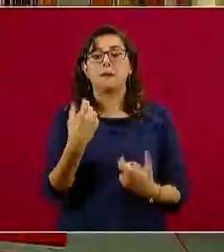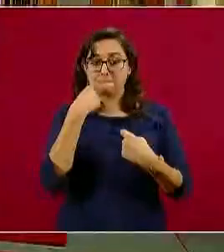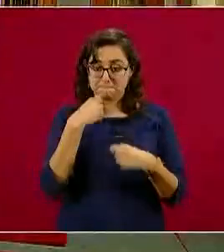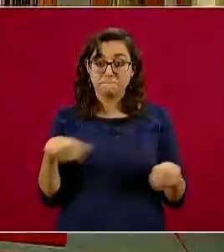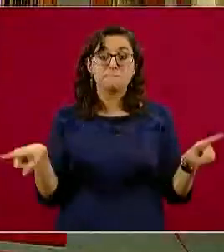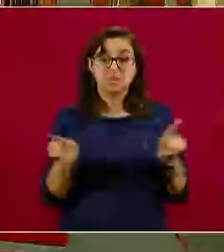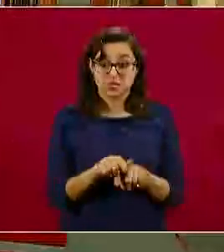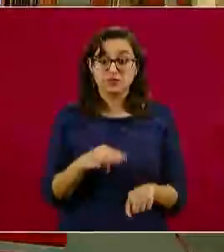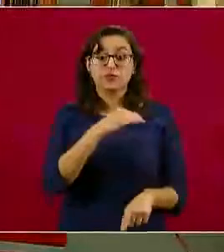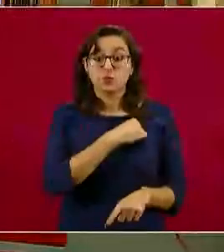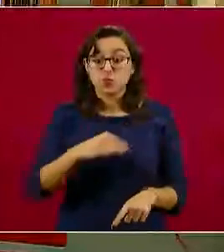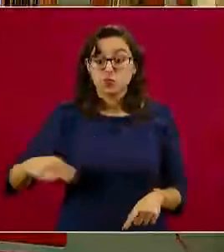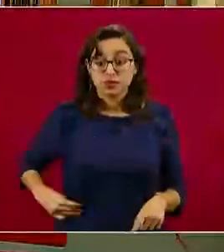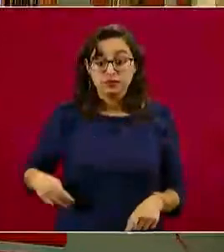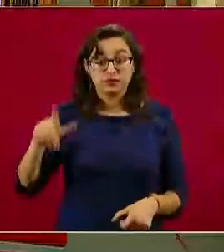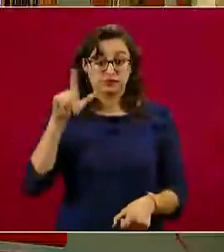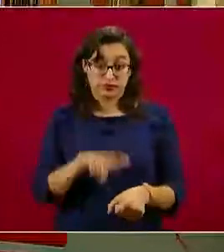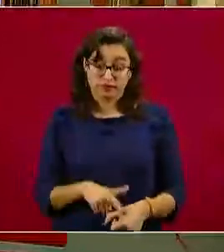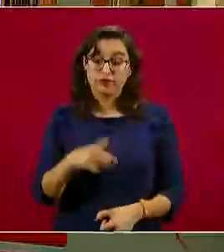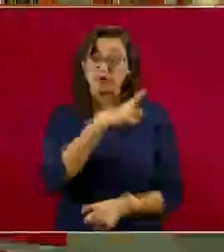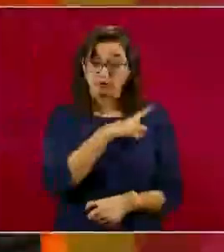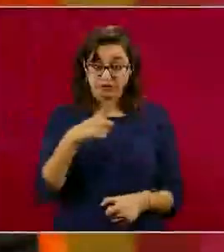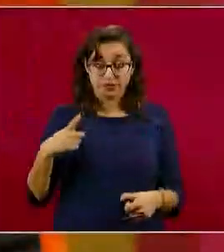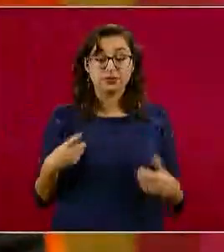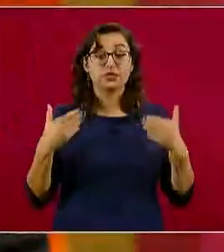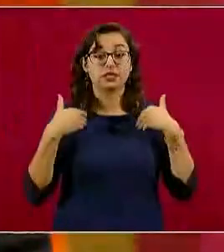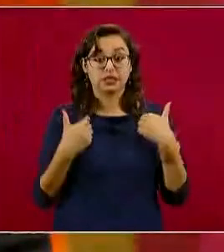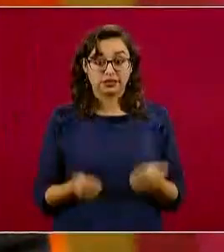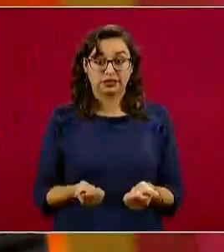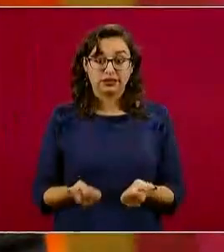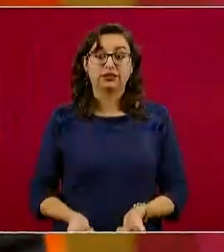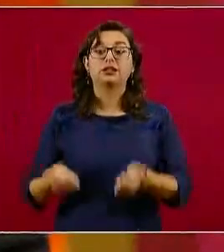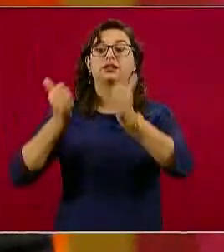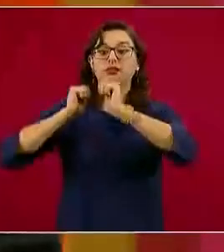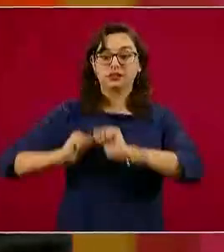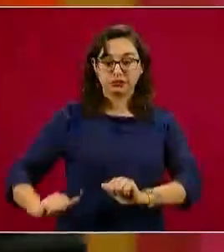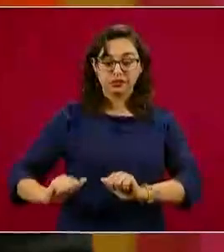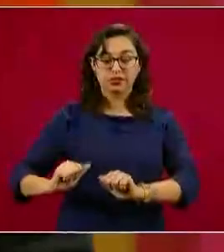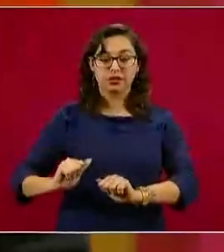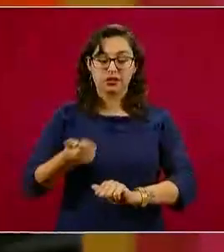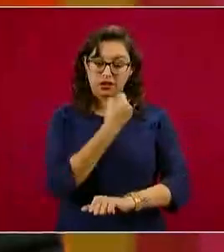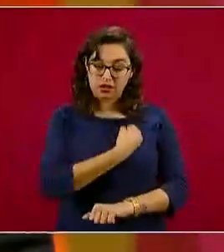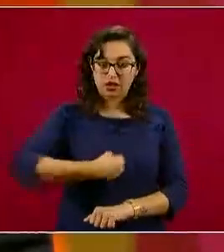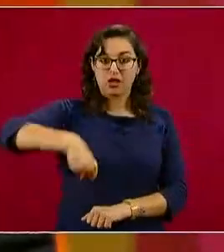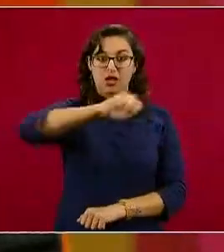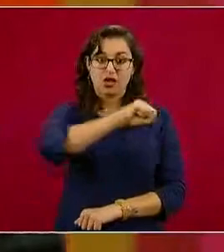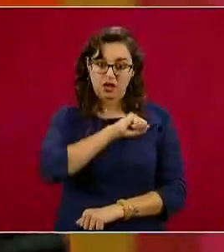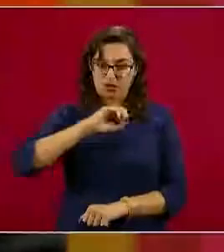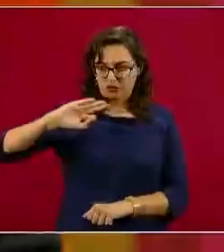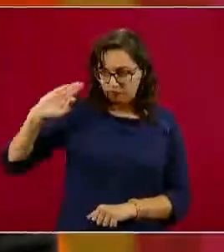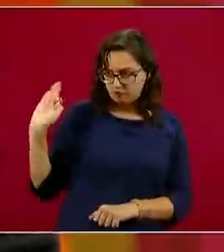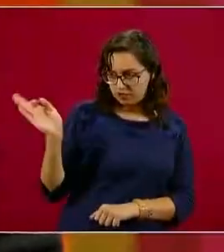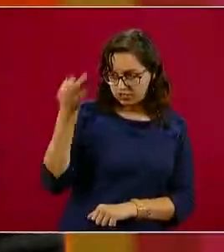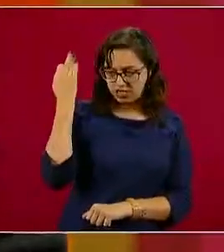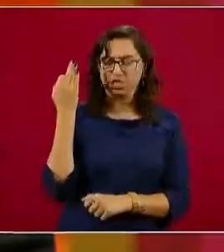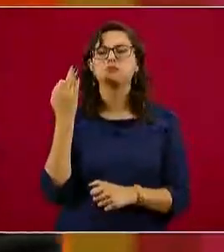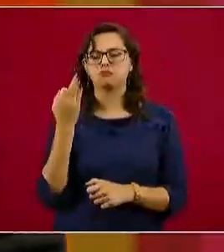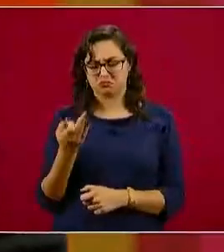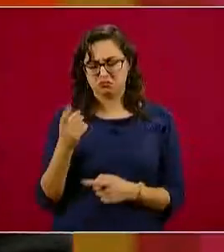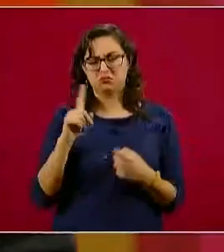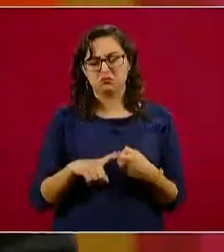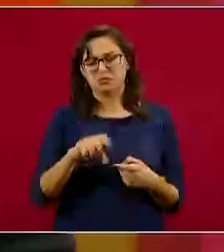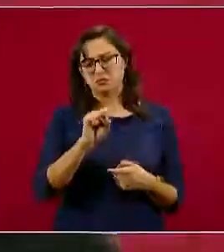municipales. Entonces, no perdamos de vista, son autoridades sanitarias, las federales, el secretario de Salud